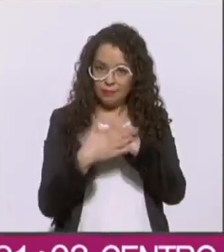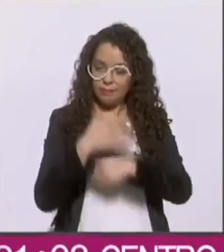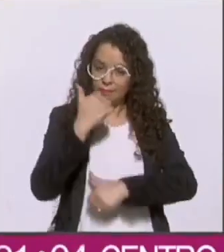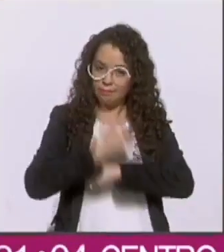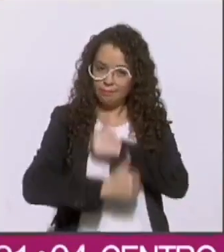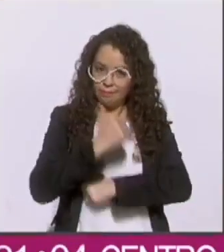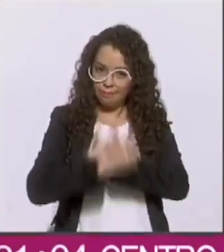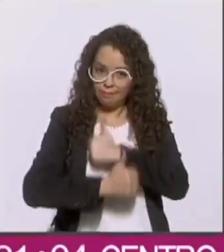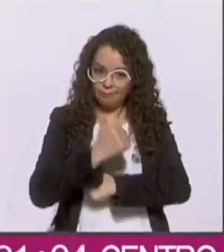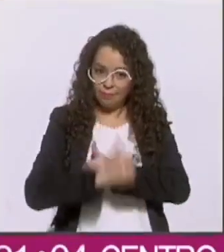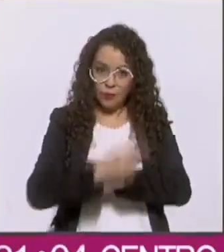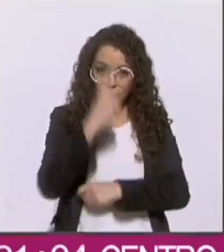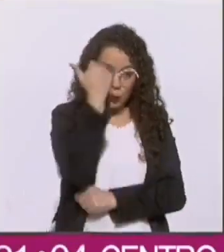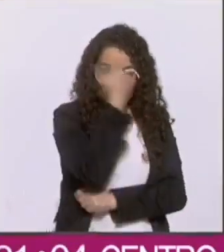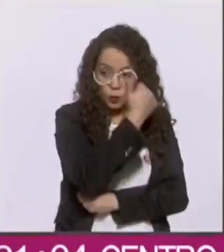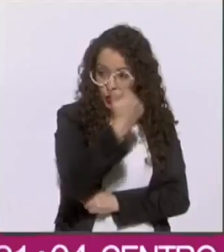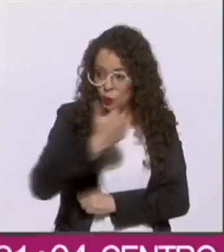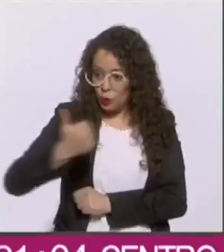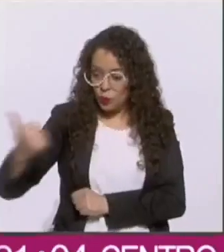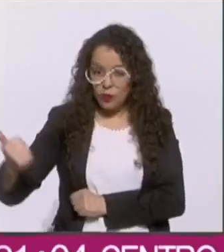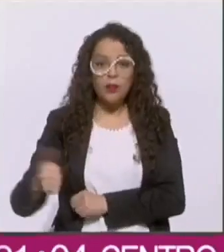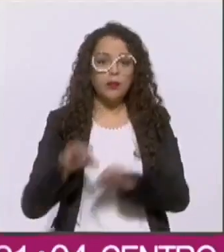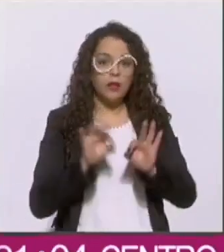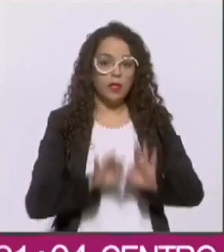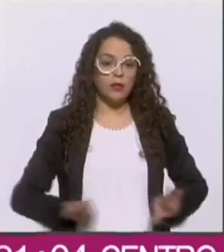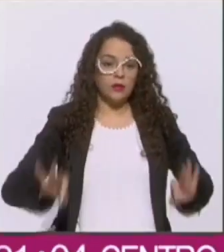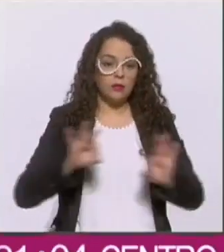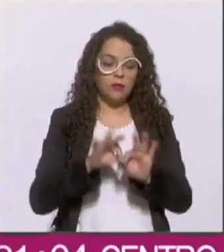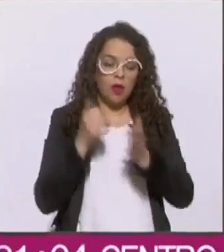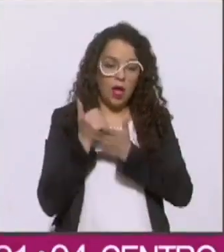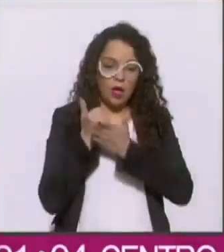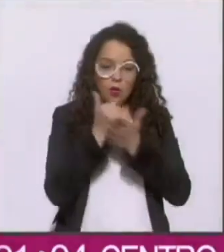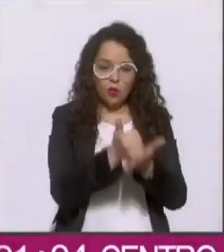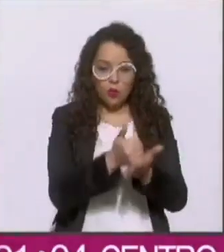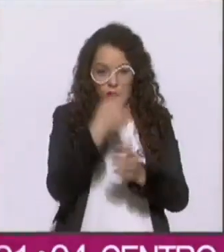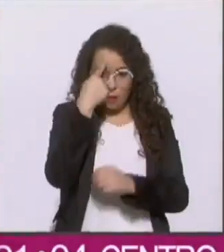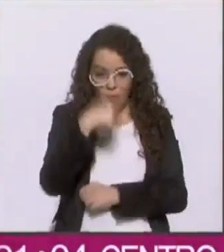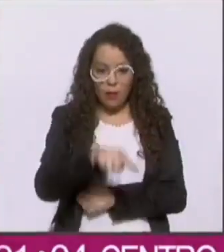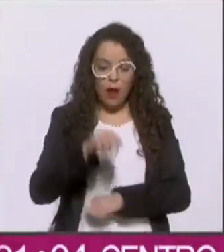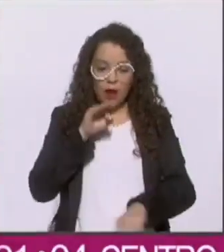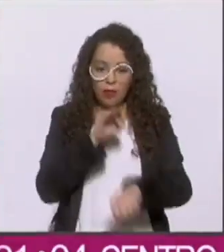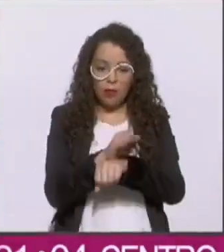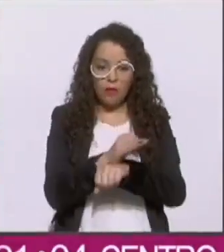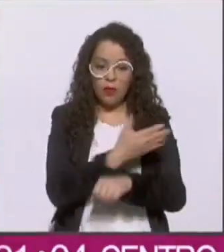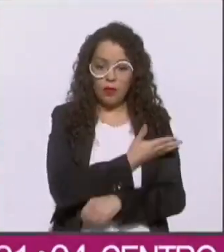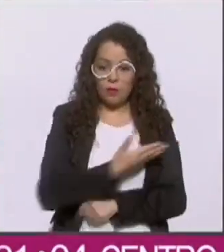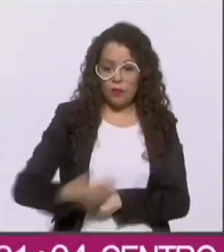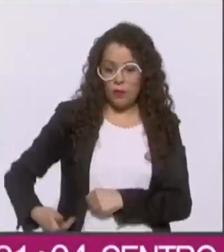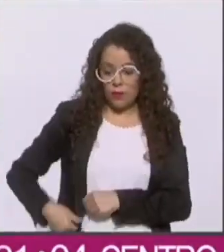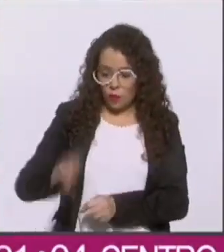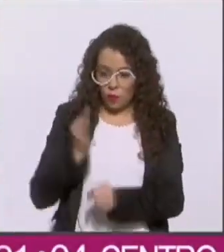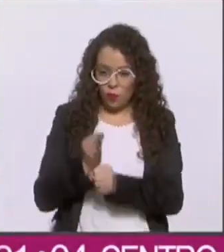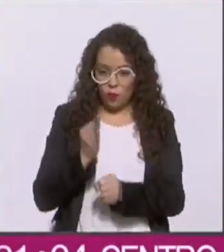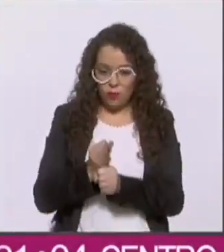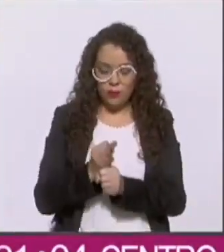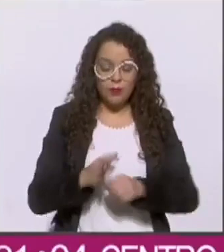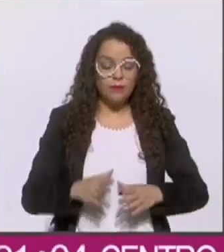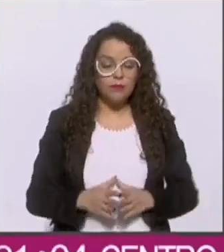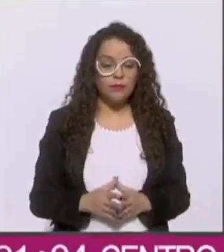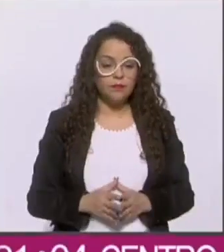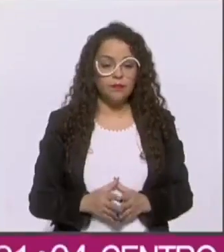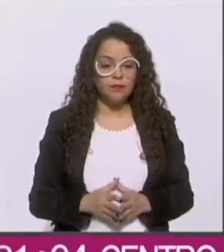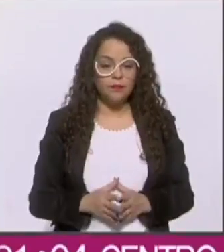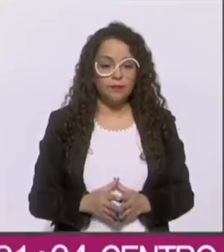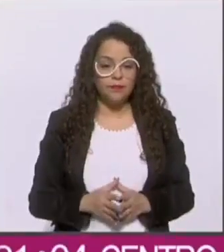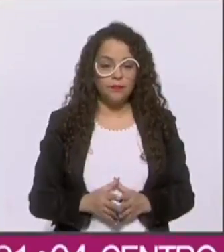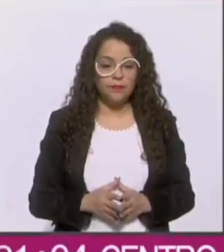cada uno y cada una, y ayudar a refrendar la presidencia de la República. Es el momento de que como